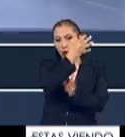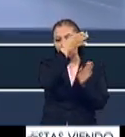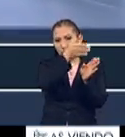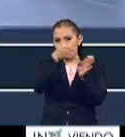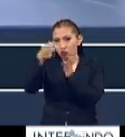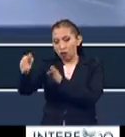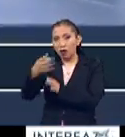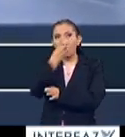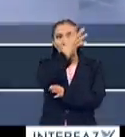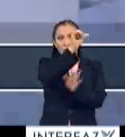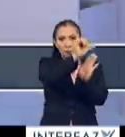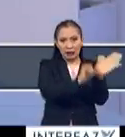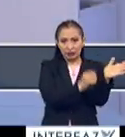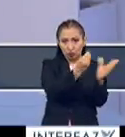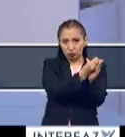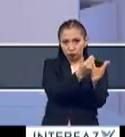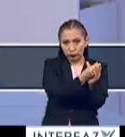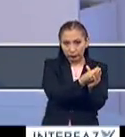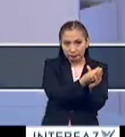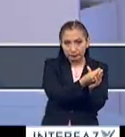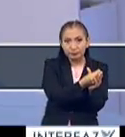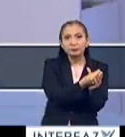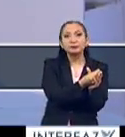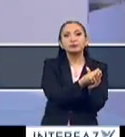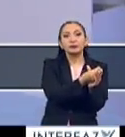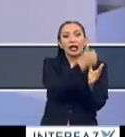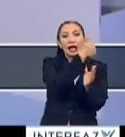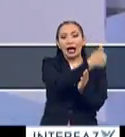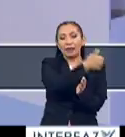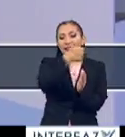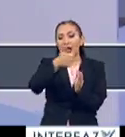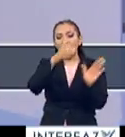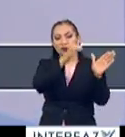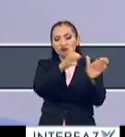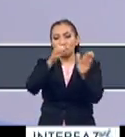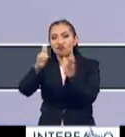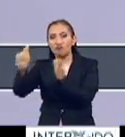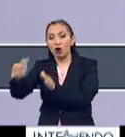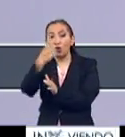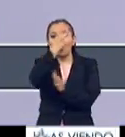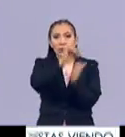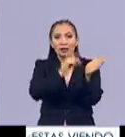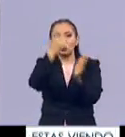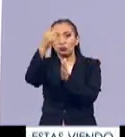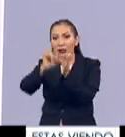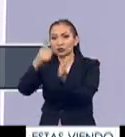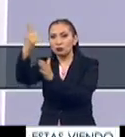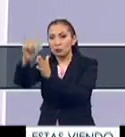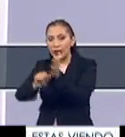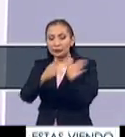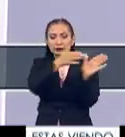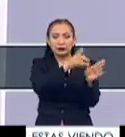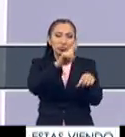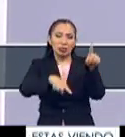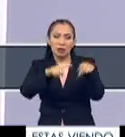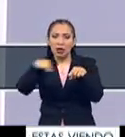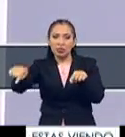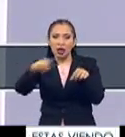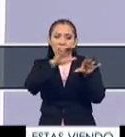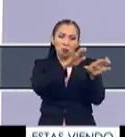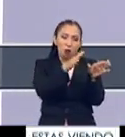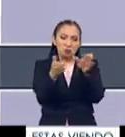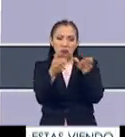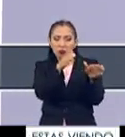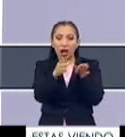este curso dura 4 meses. Okay. Cada uno de los módulos dura alrededor de un mes. Varía por módulo un